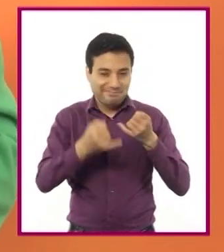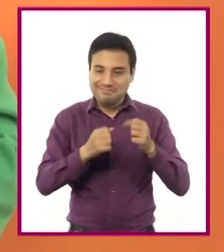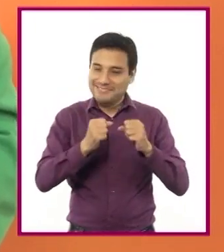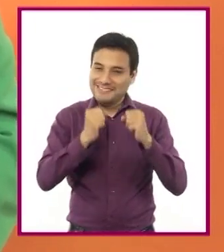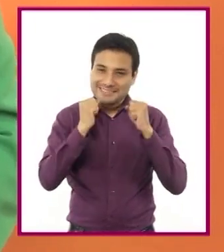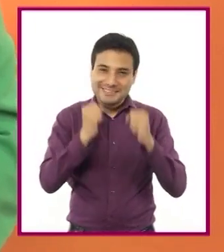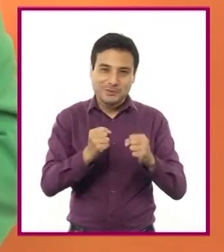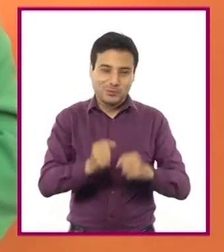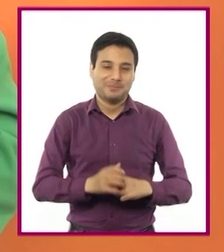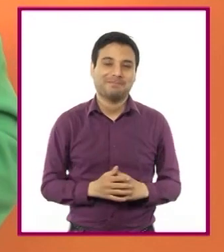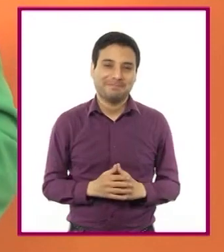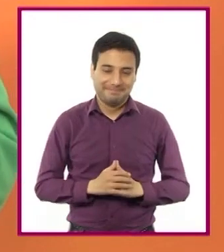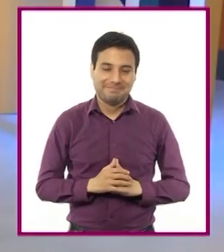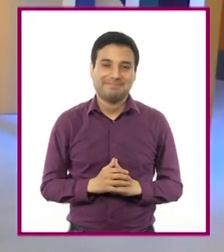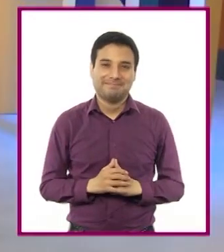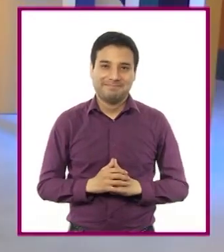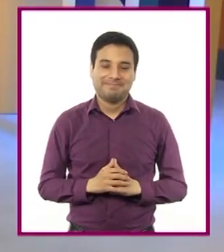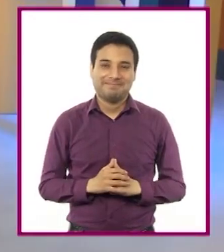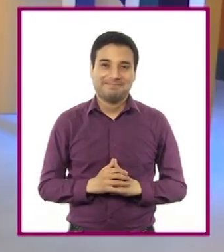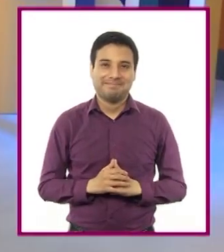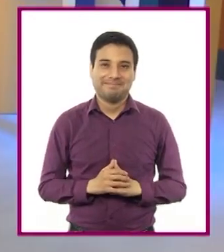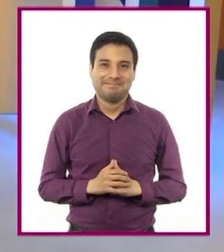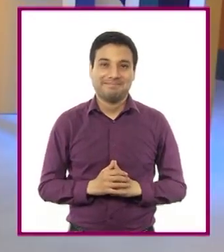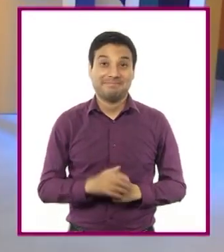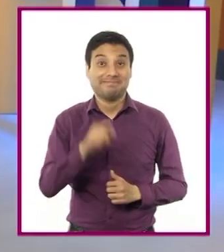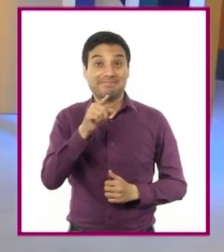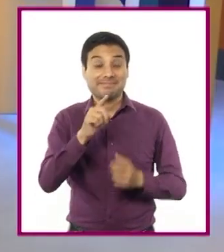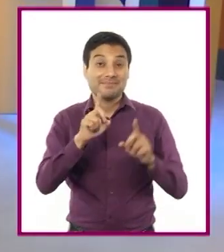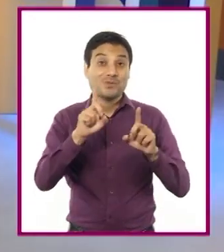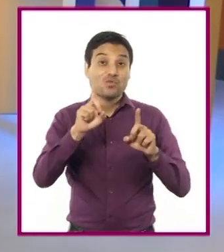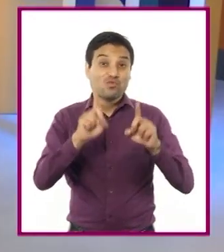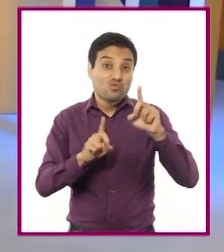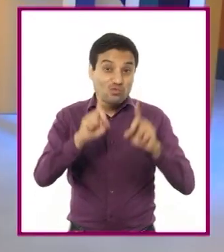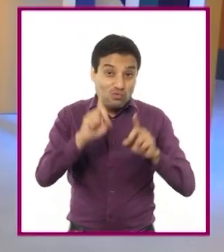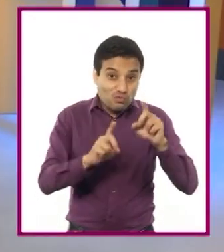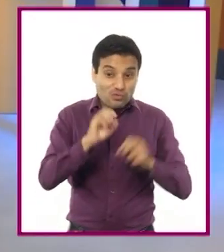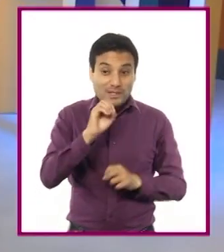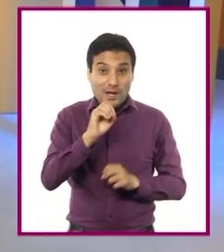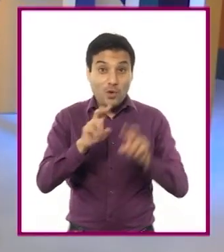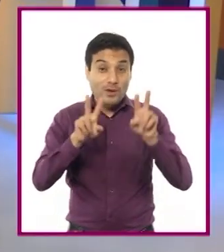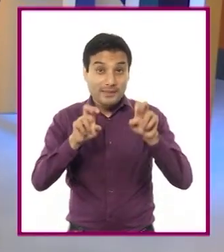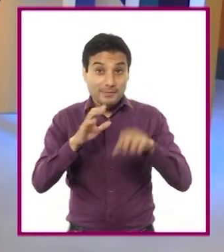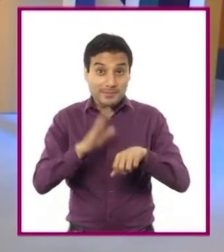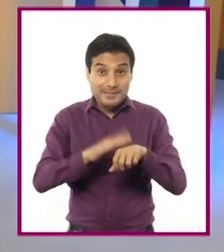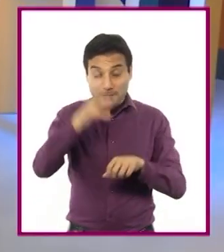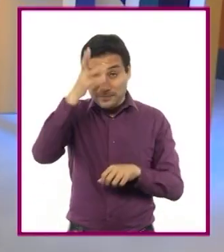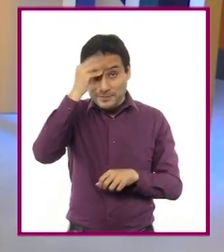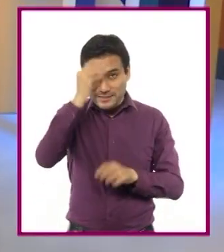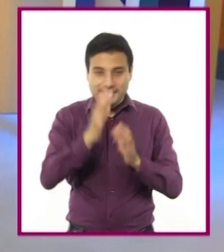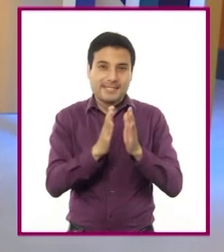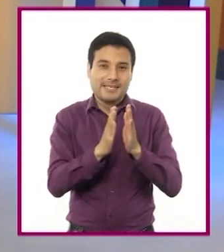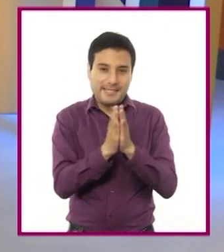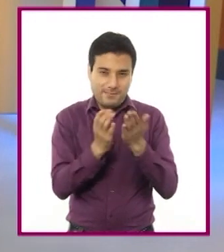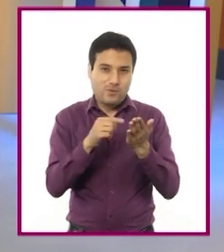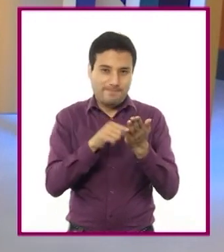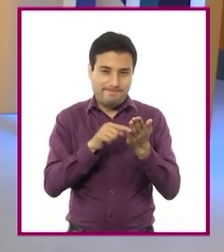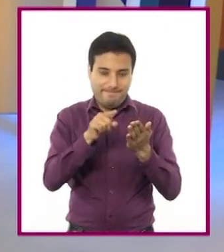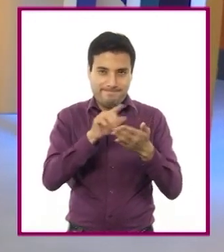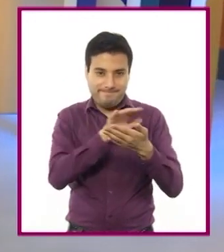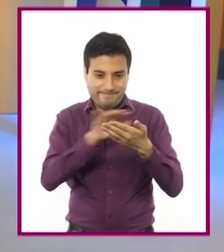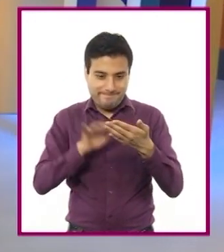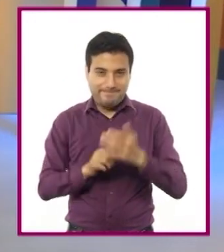de tercer grado de secundaria. Para resolver dudas o profundizar lo aprendido, se pueden apoyar en su libro de texto.